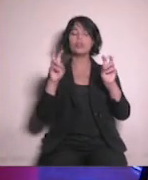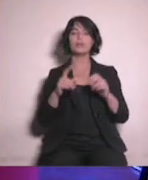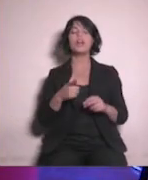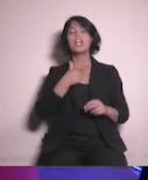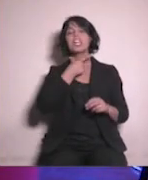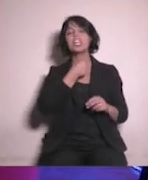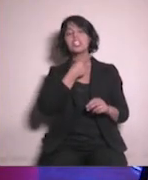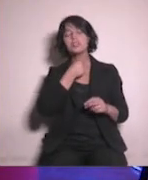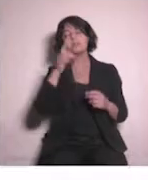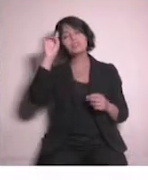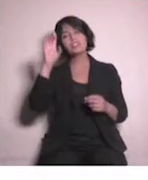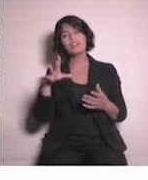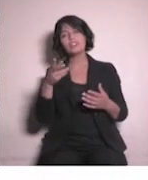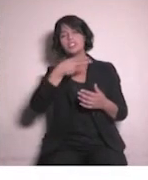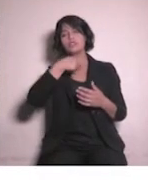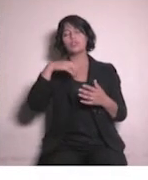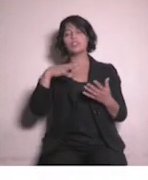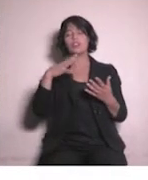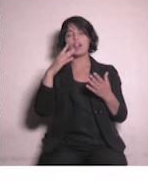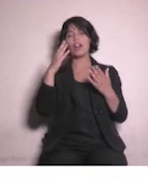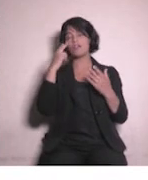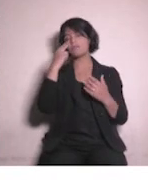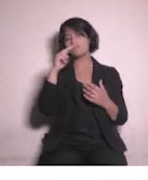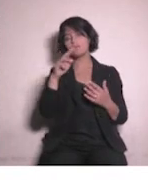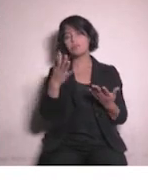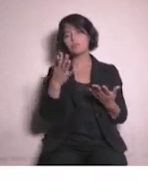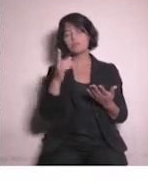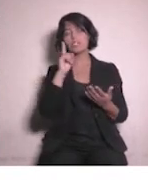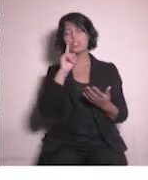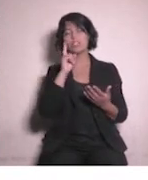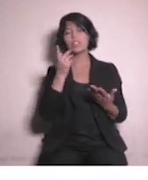Quisimos saber si es que nuestras posturas tenían que